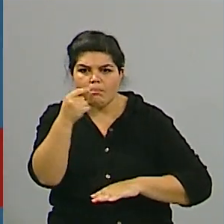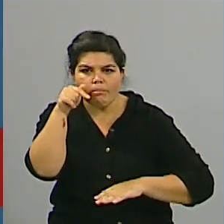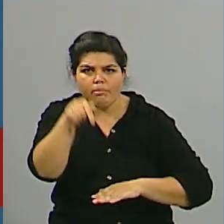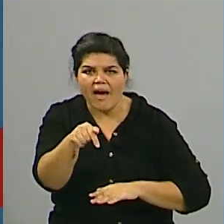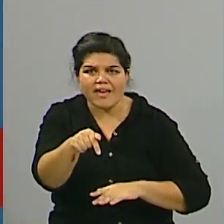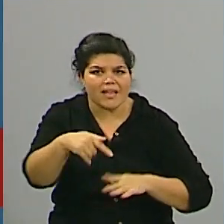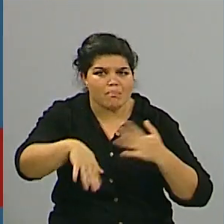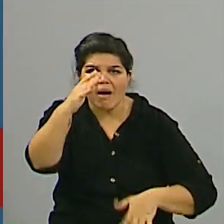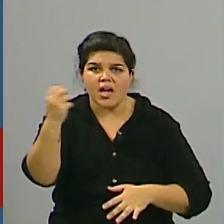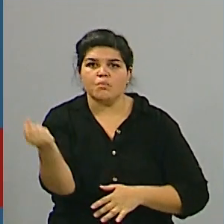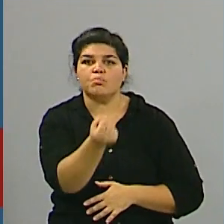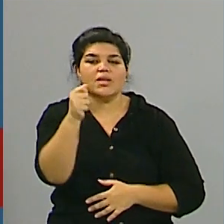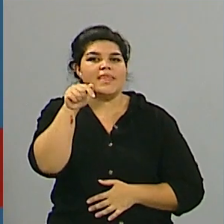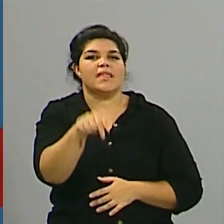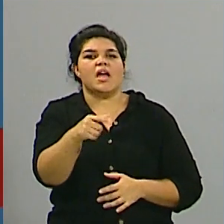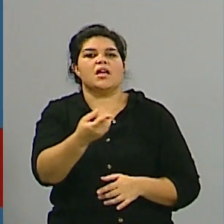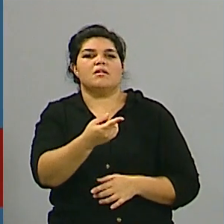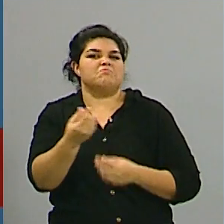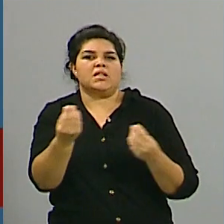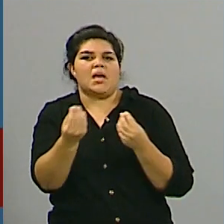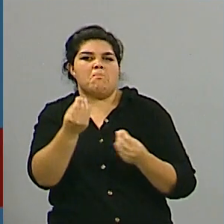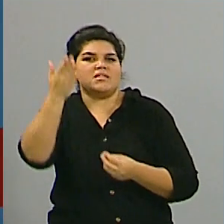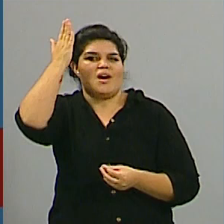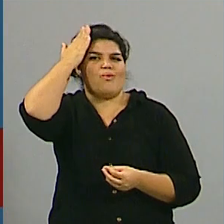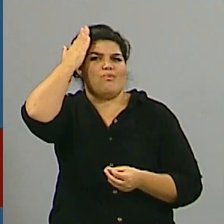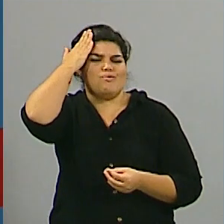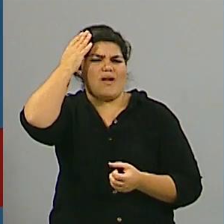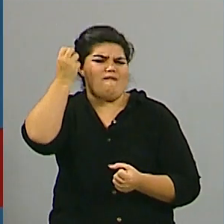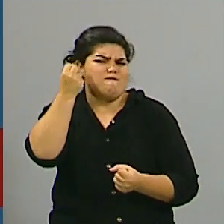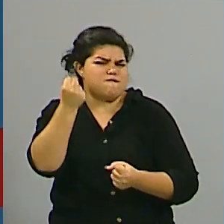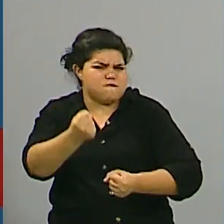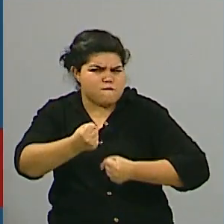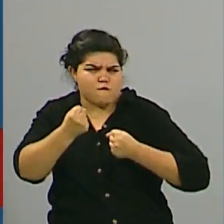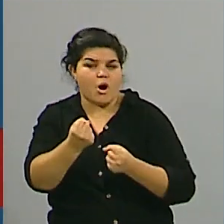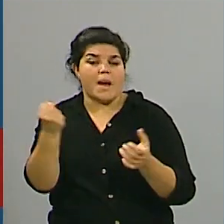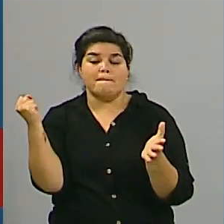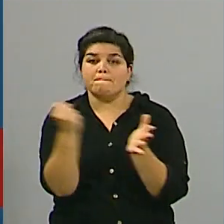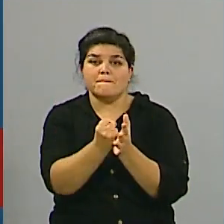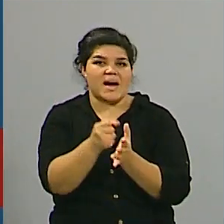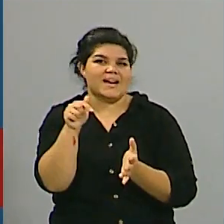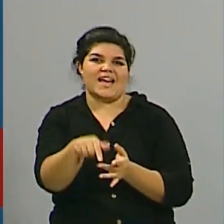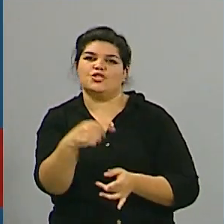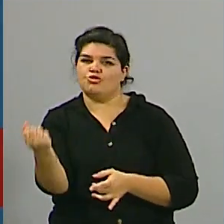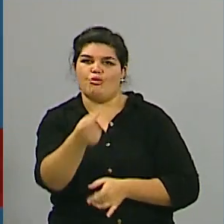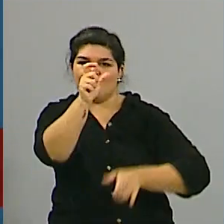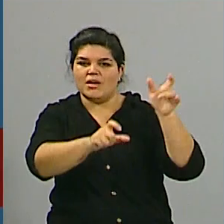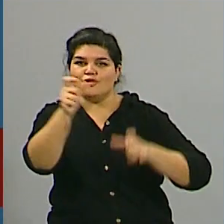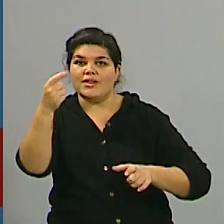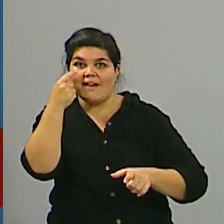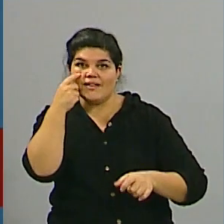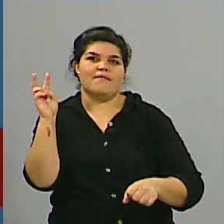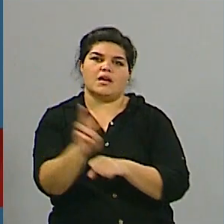de otros valores culturales eh, súper importantes en el área bueno, tienen que ver con